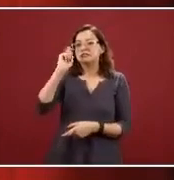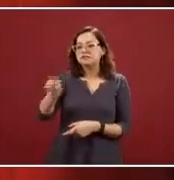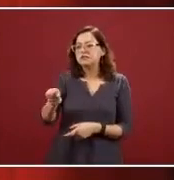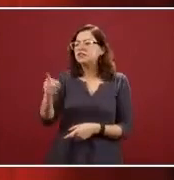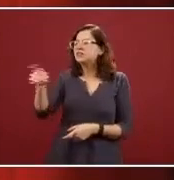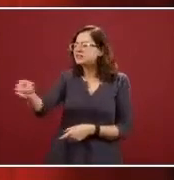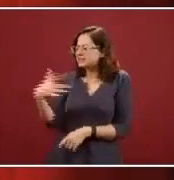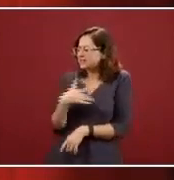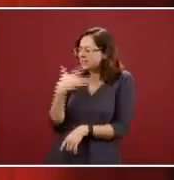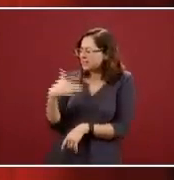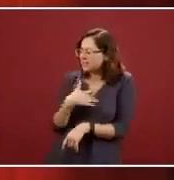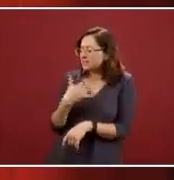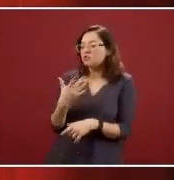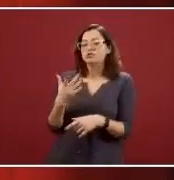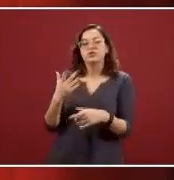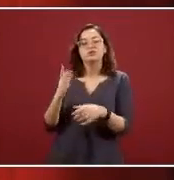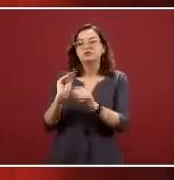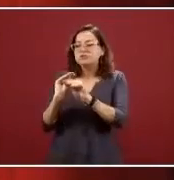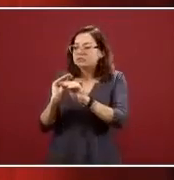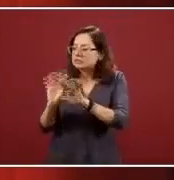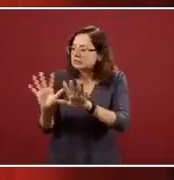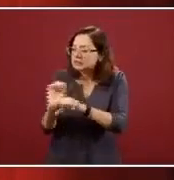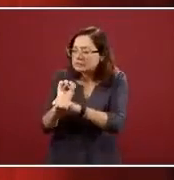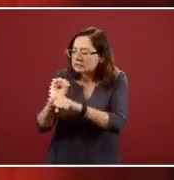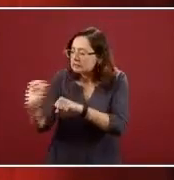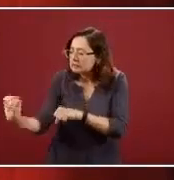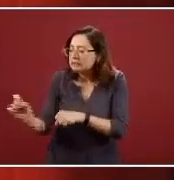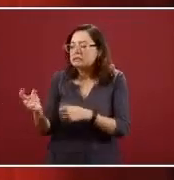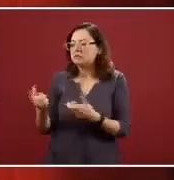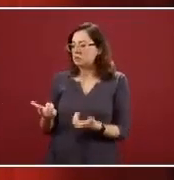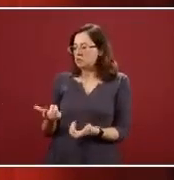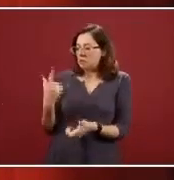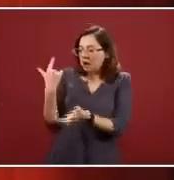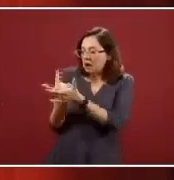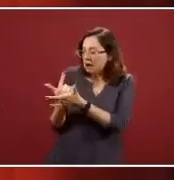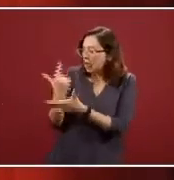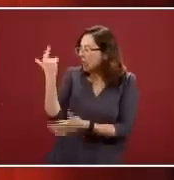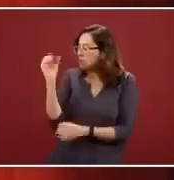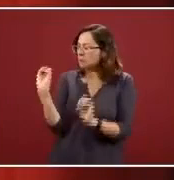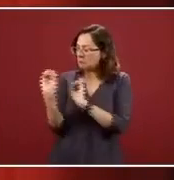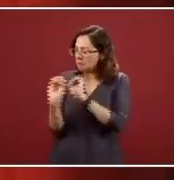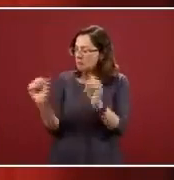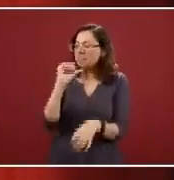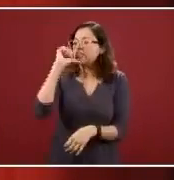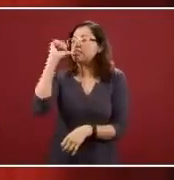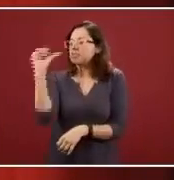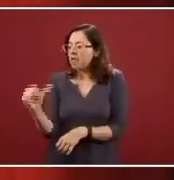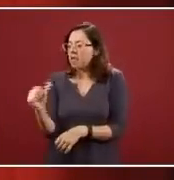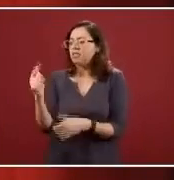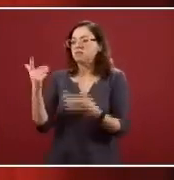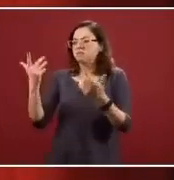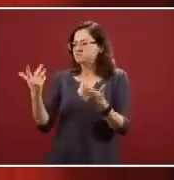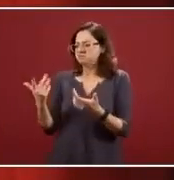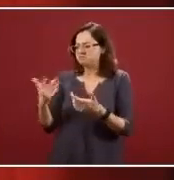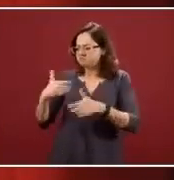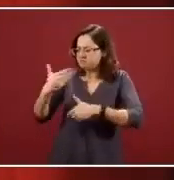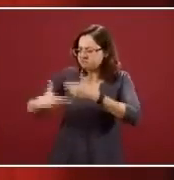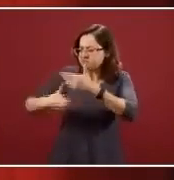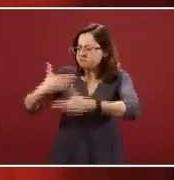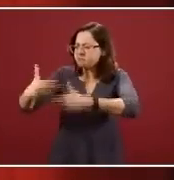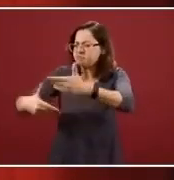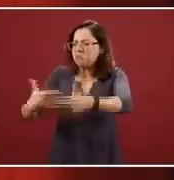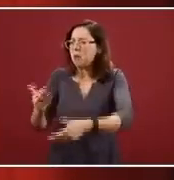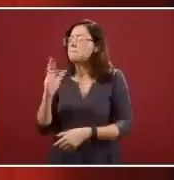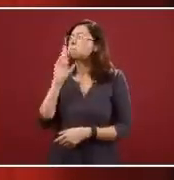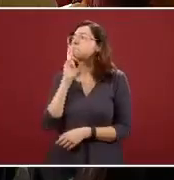síntomas leves, si son personas que no tienen los grupos o factores de riesgo que pueden llegar a complicarse, una de las